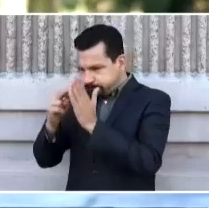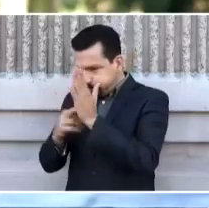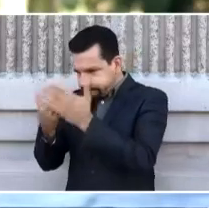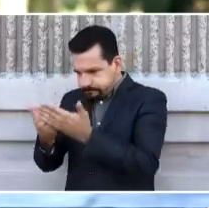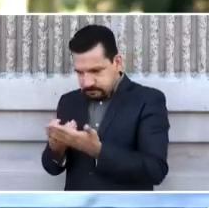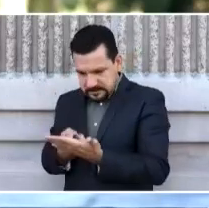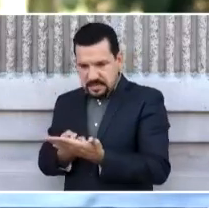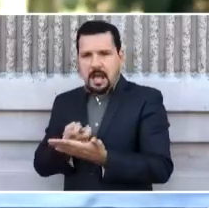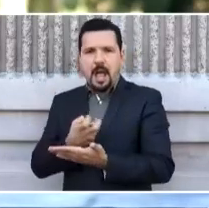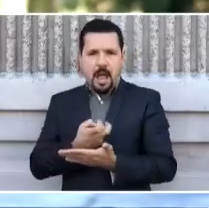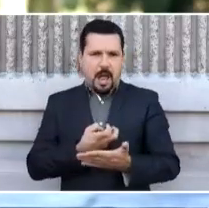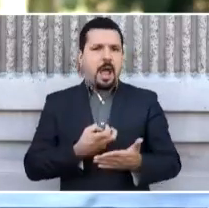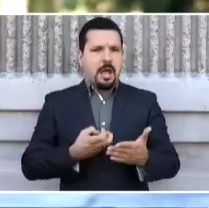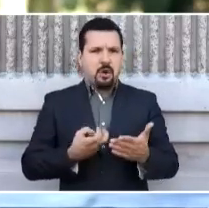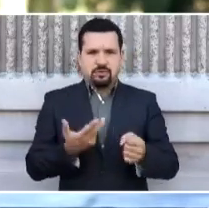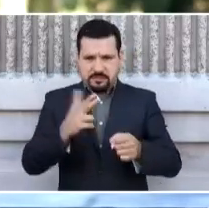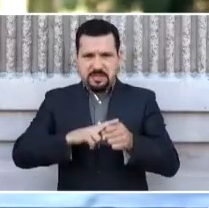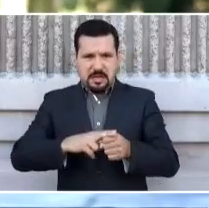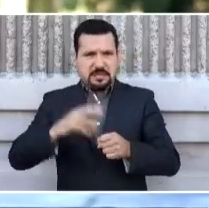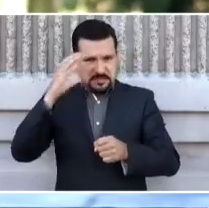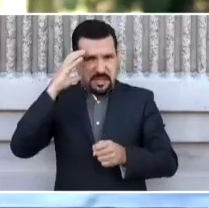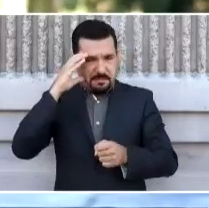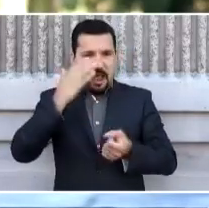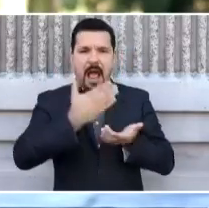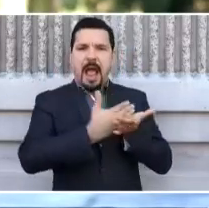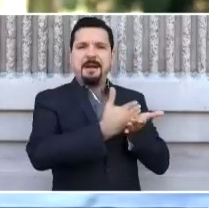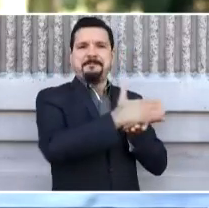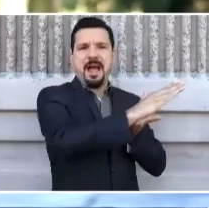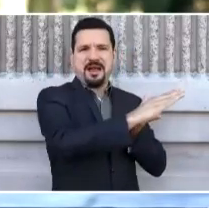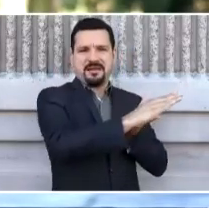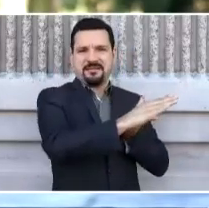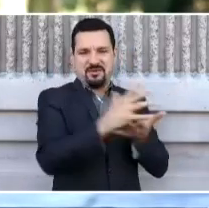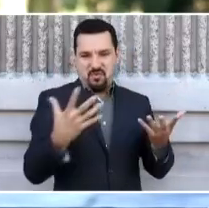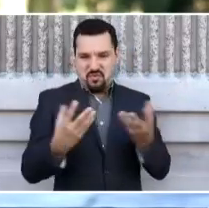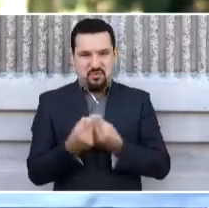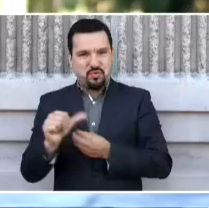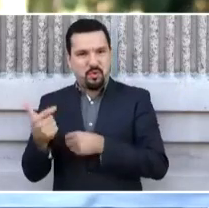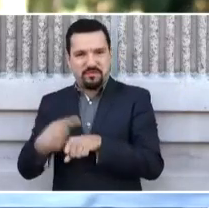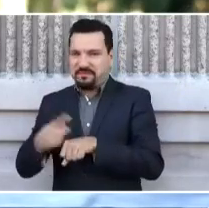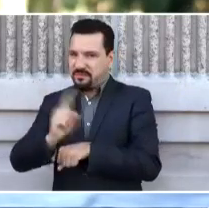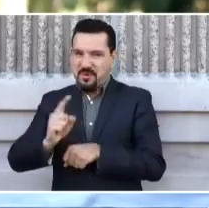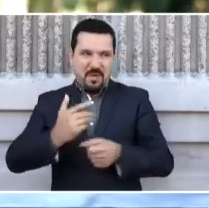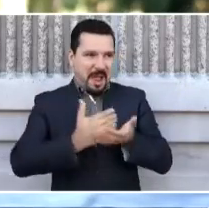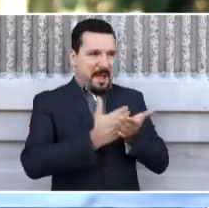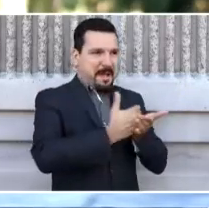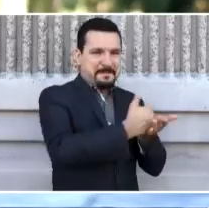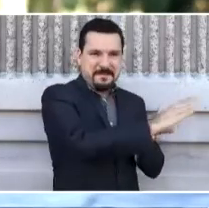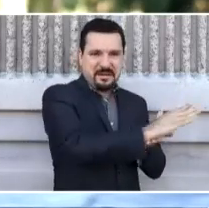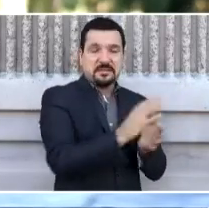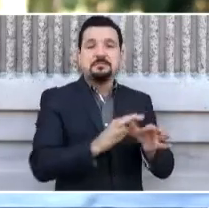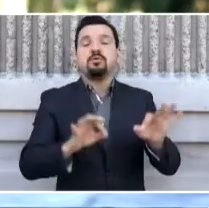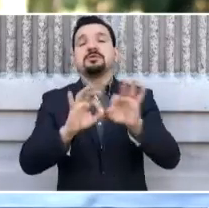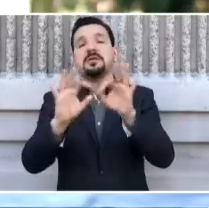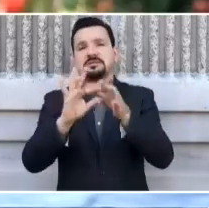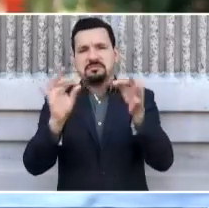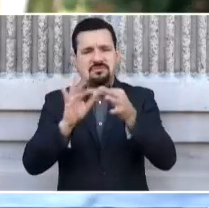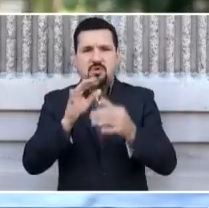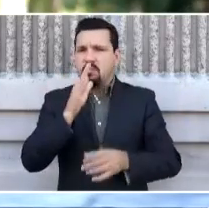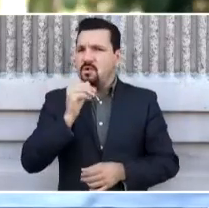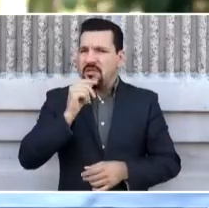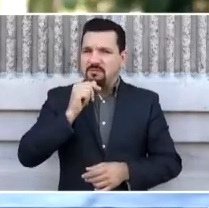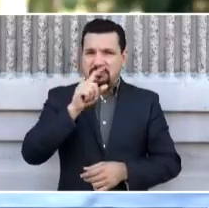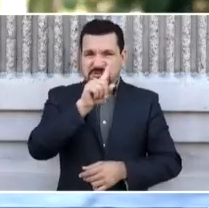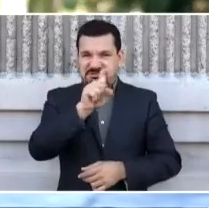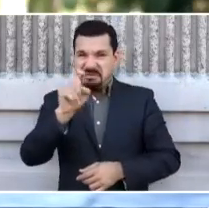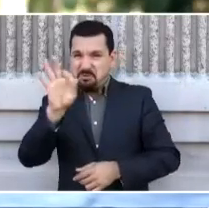manera aislada. Déjenme comentarles también, y es algo muy importante, que no podemos convertir al 100%